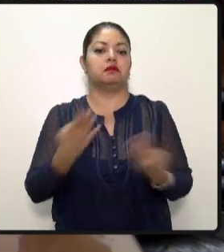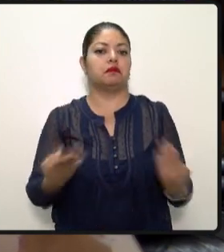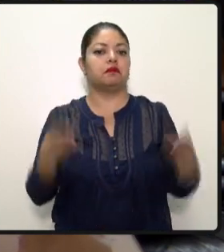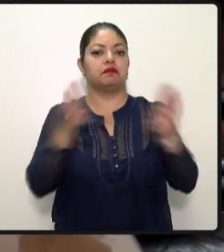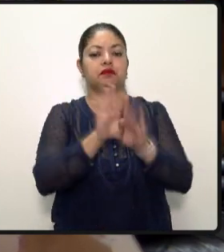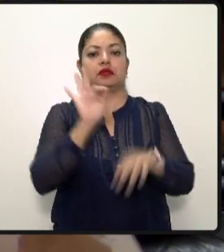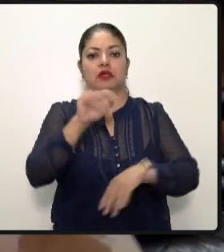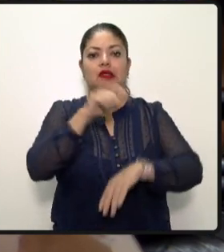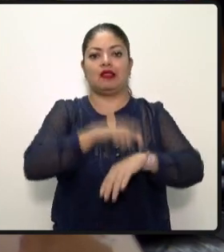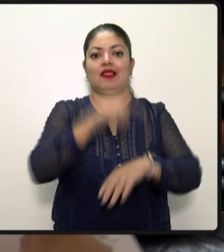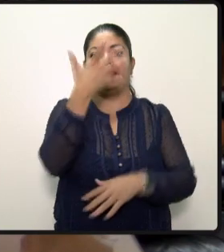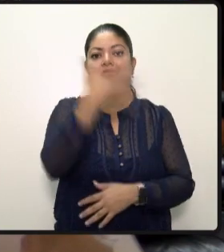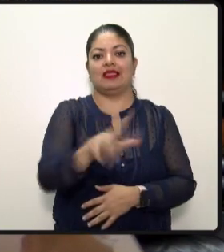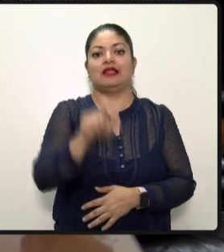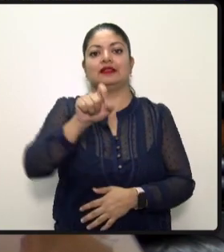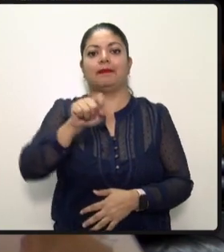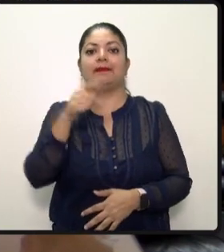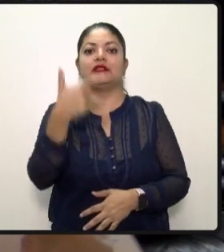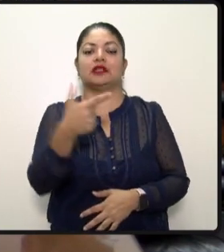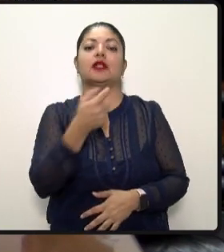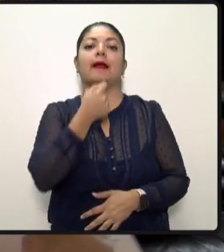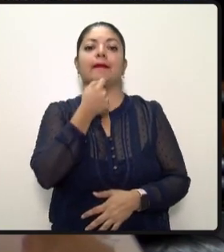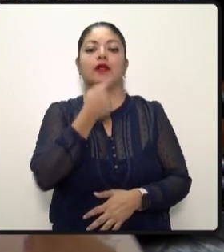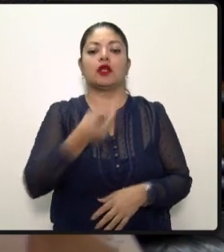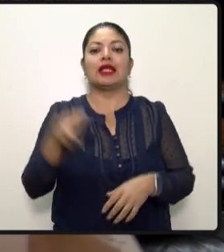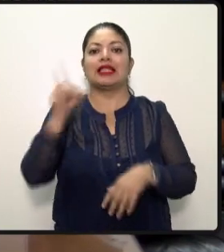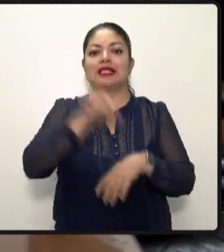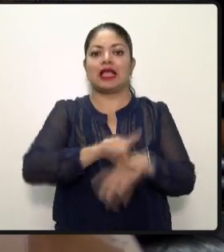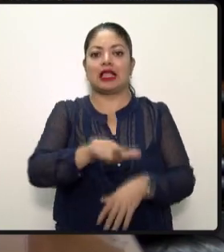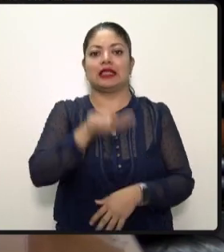las 10:27 del día